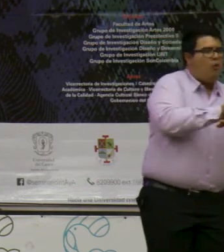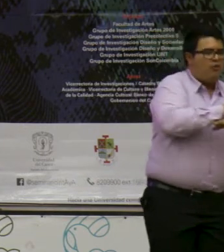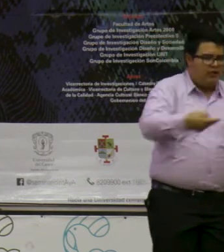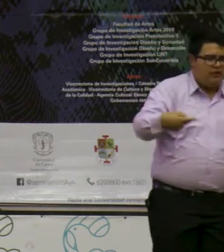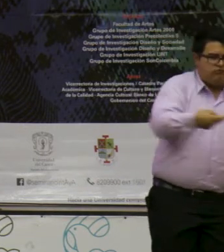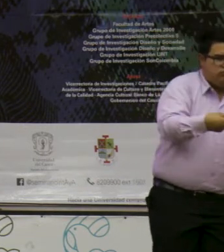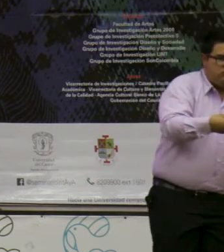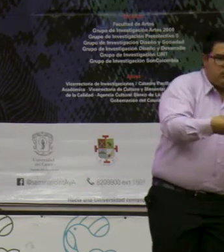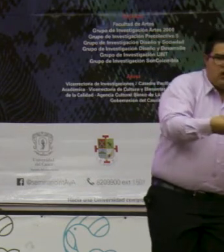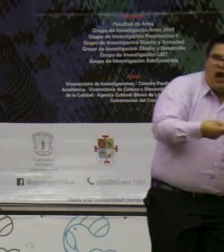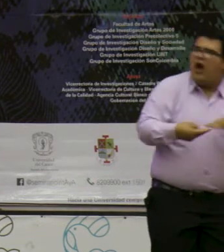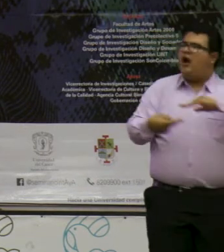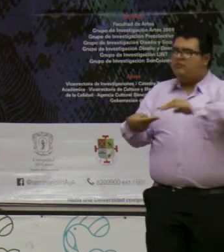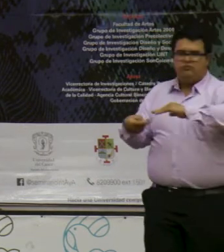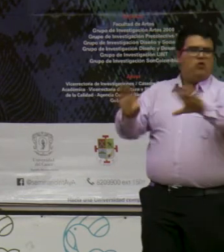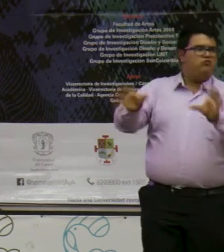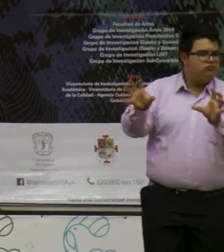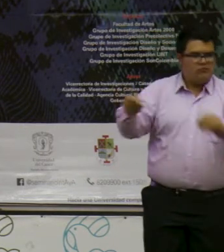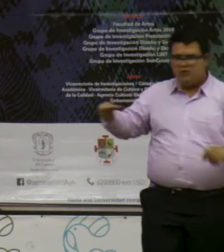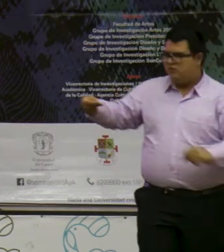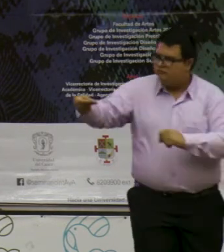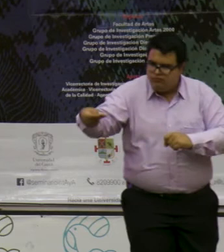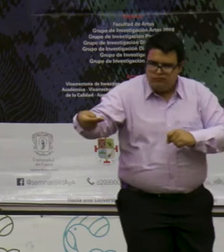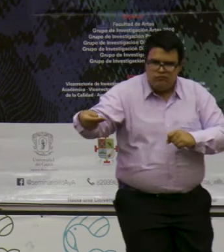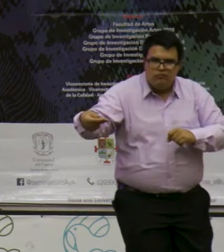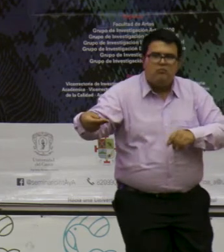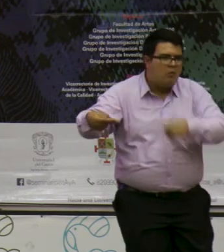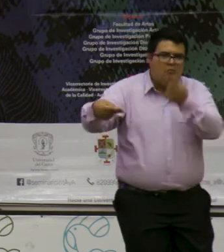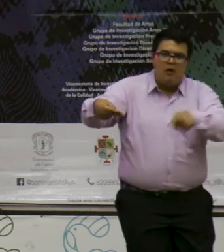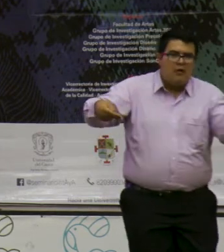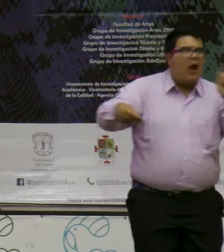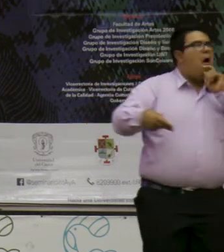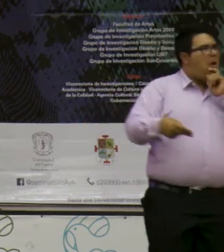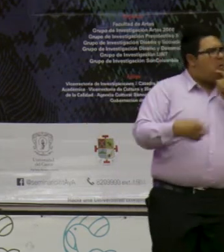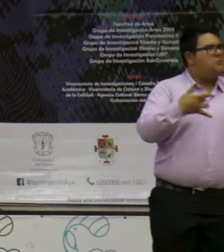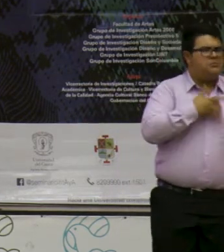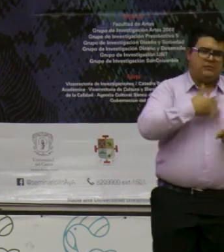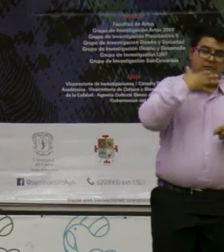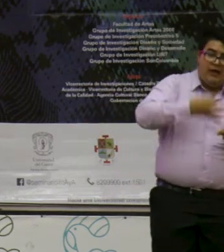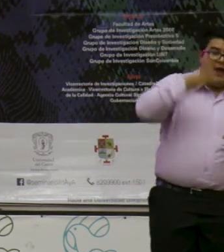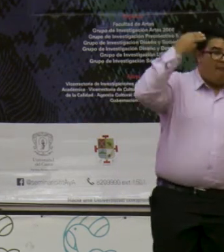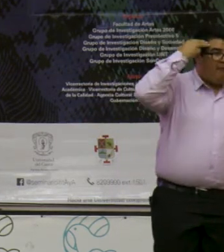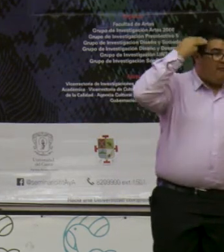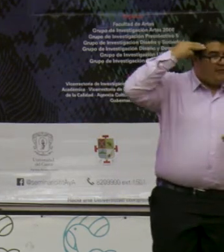la memoria, o eso que hemos denominado memoria como archivo, ¿vale? Ese matrimonio también que es bastante problemático,